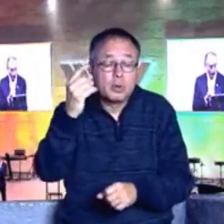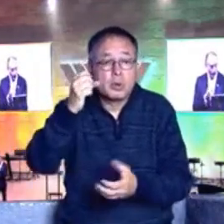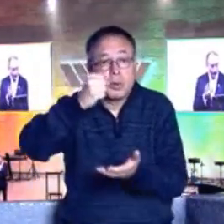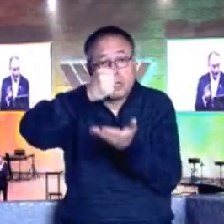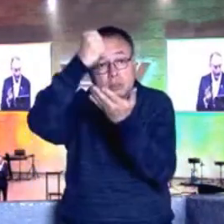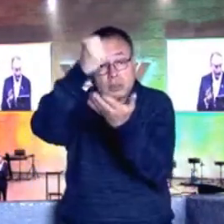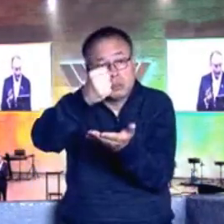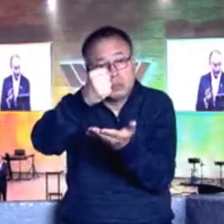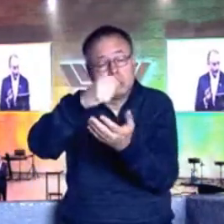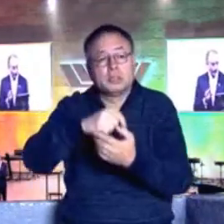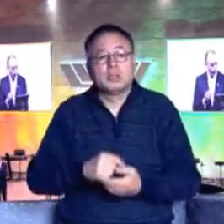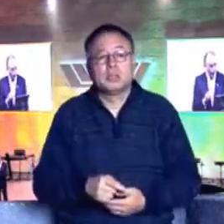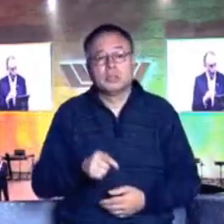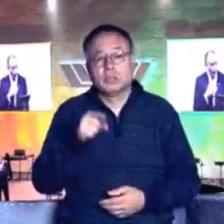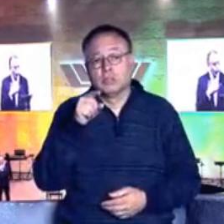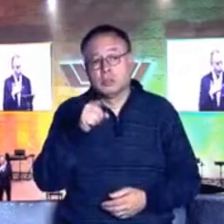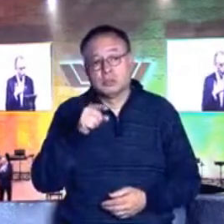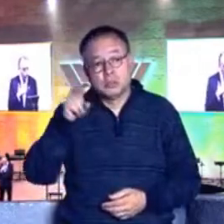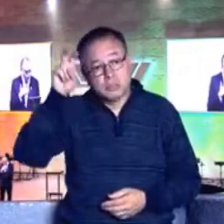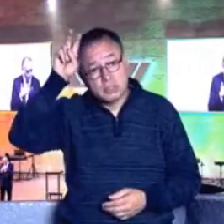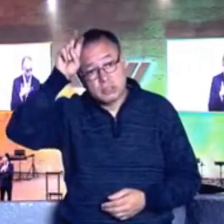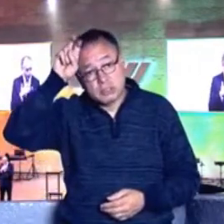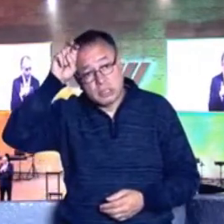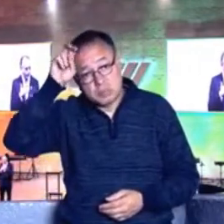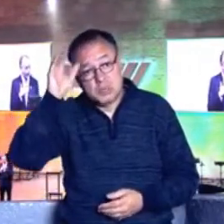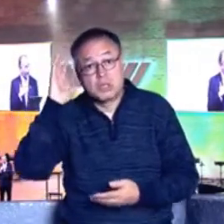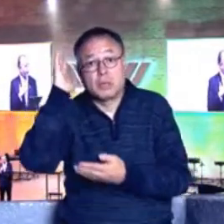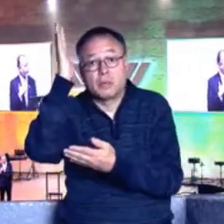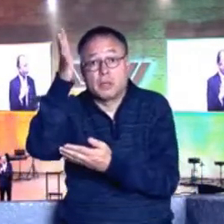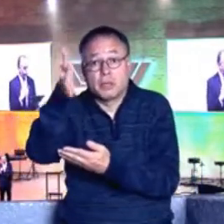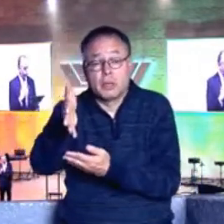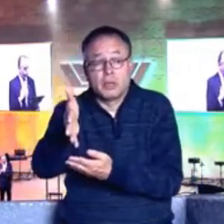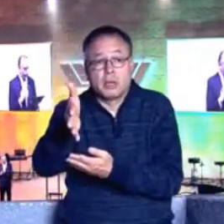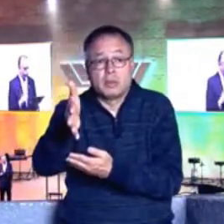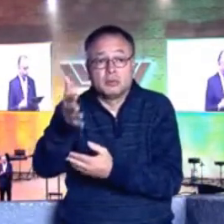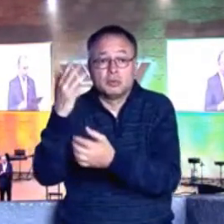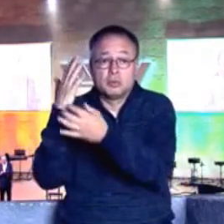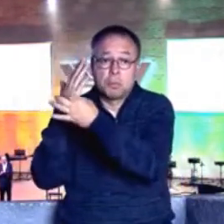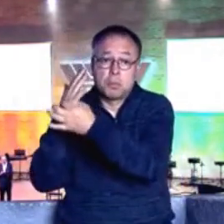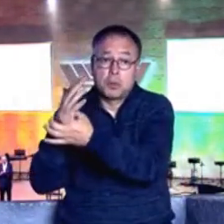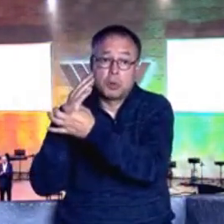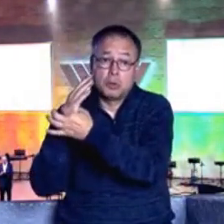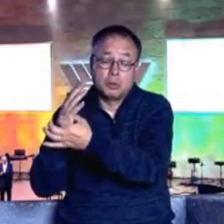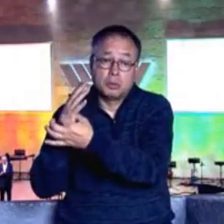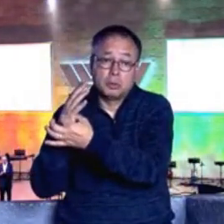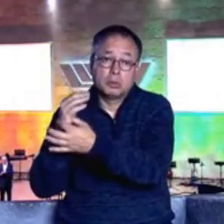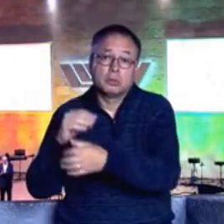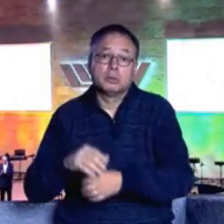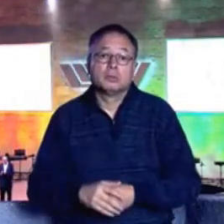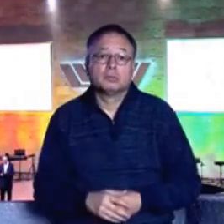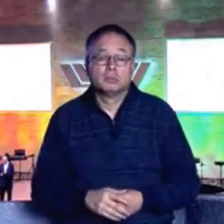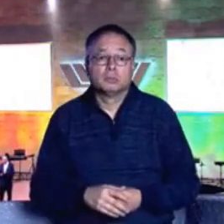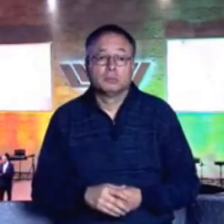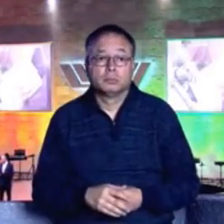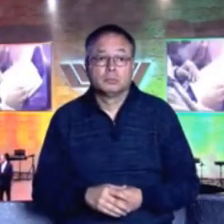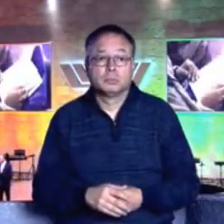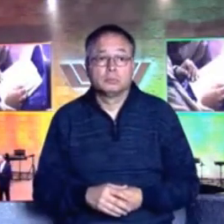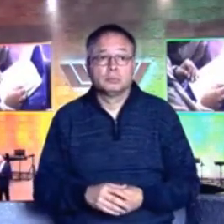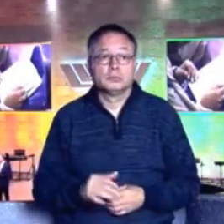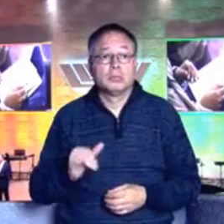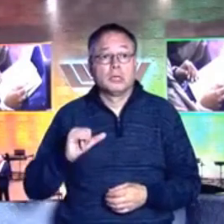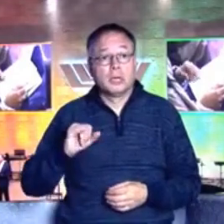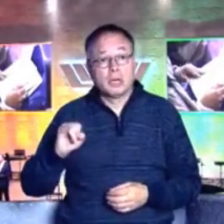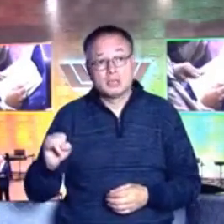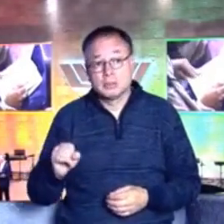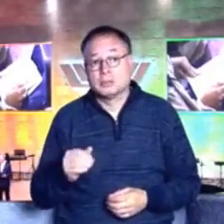nación envidiable lo digo yo El señor de los ejércitos Así que como un buen padre